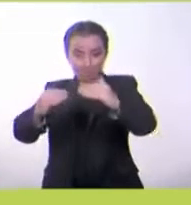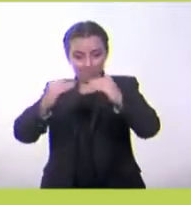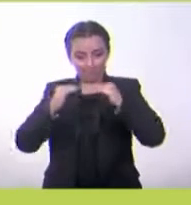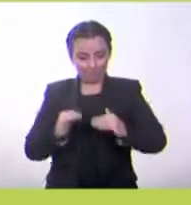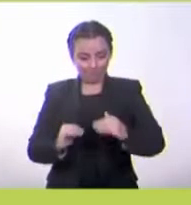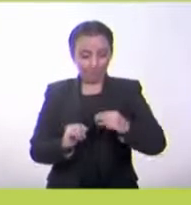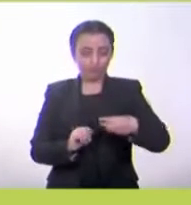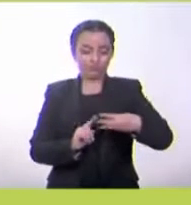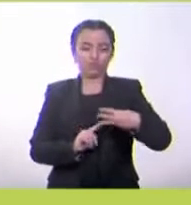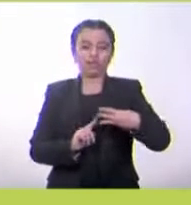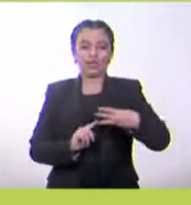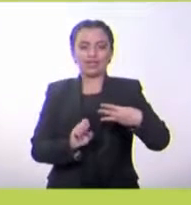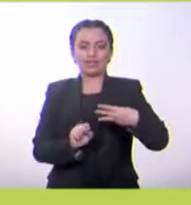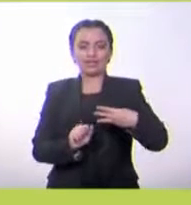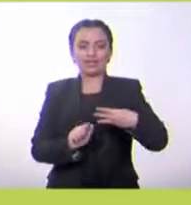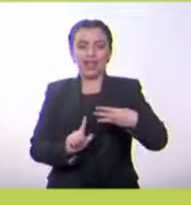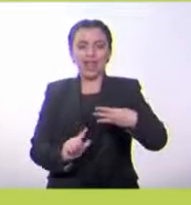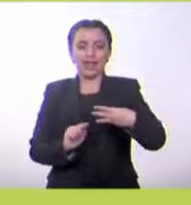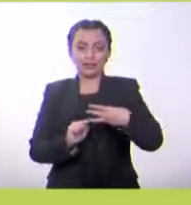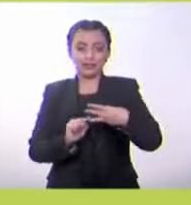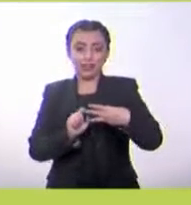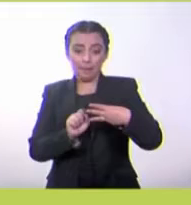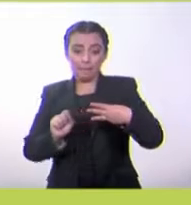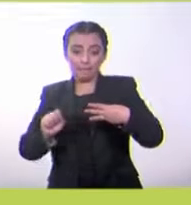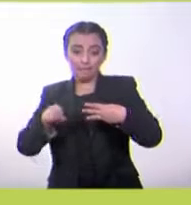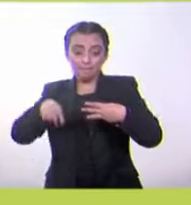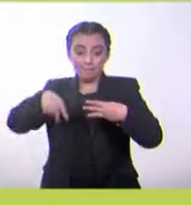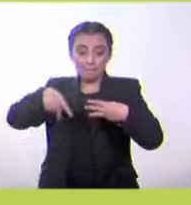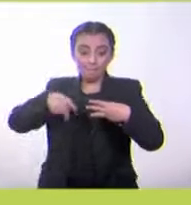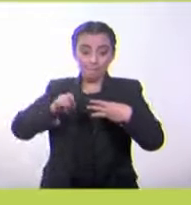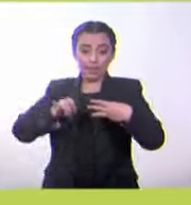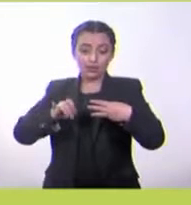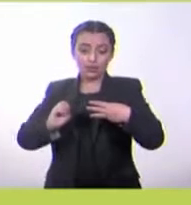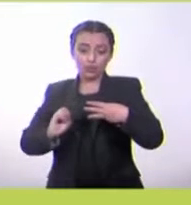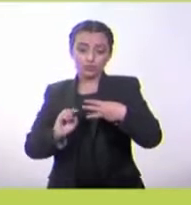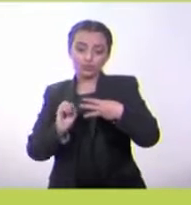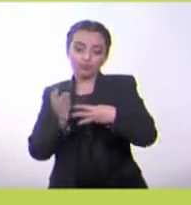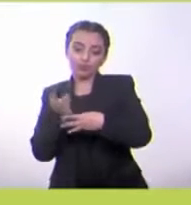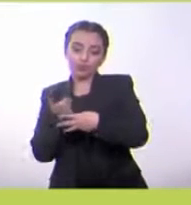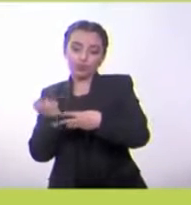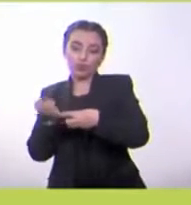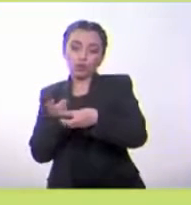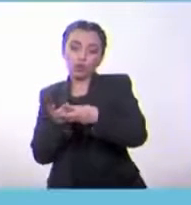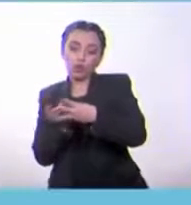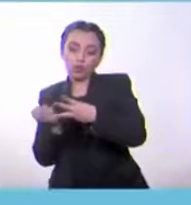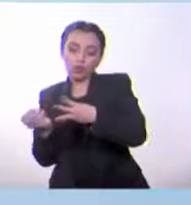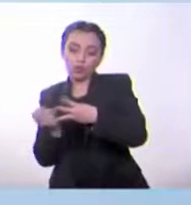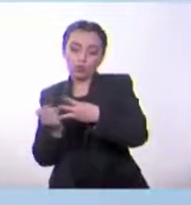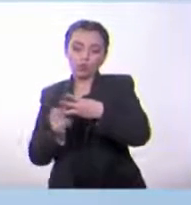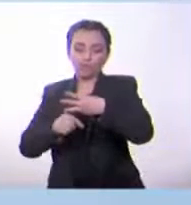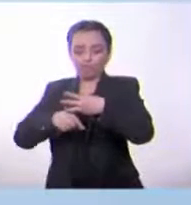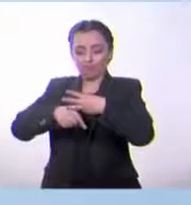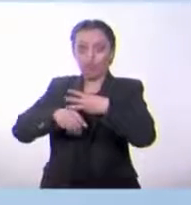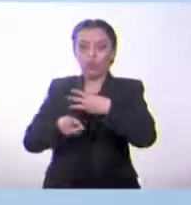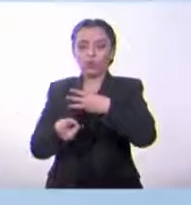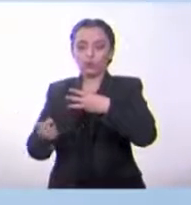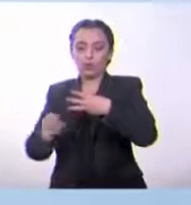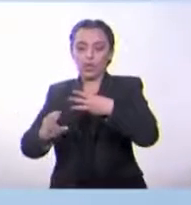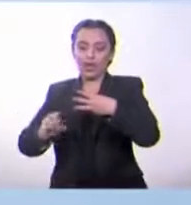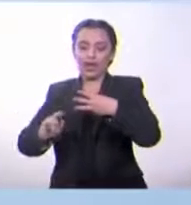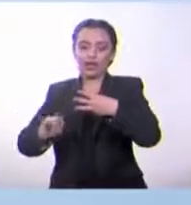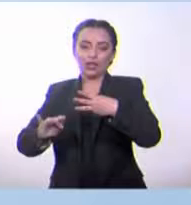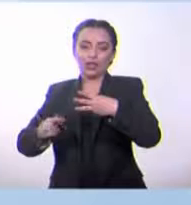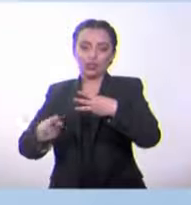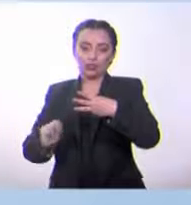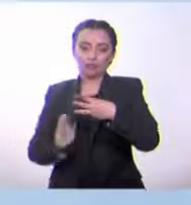a la masa molar entre el número de carga total del catión. Veamos un ejemplo para